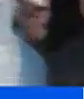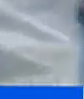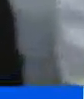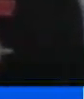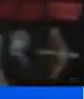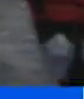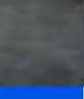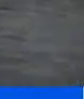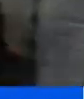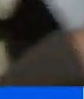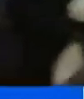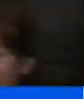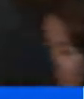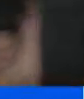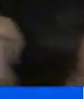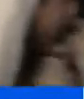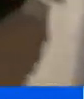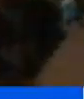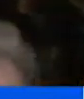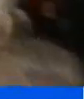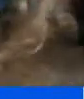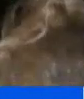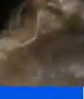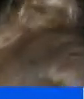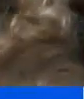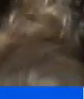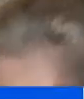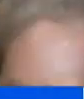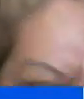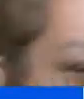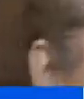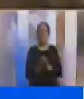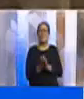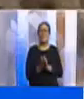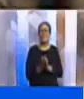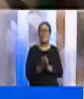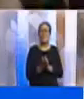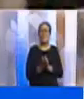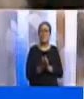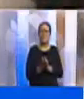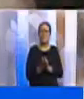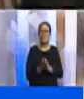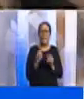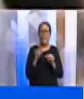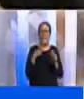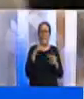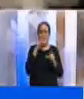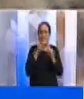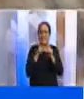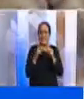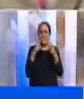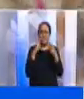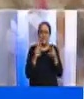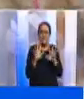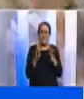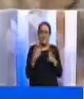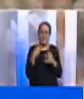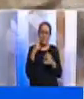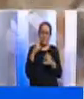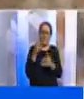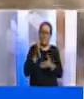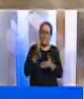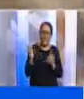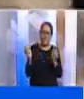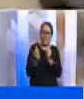momento para poder celebrar. Podemos observar a un caballero ahí con su mascota que está ahí, lo podemos observar, le ha traído a su mascota, al animalito